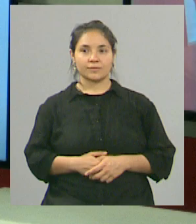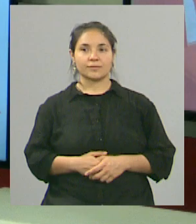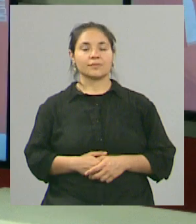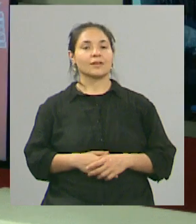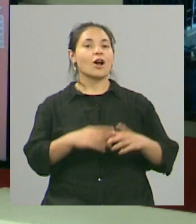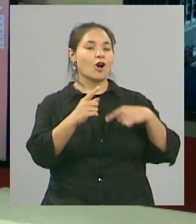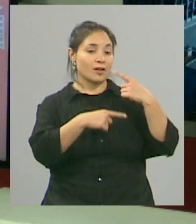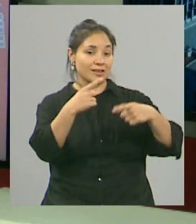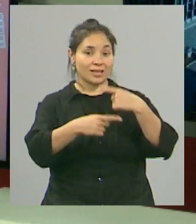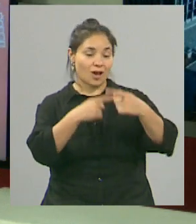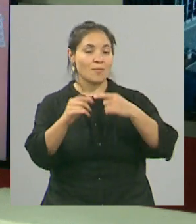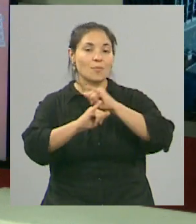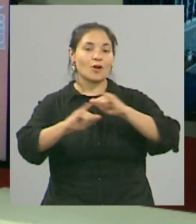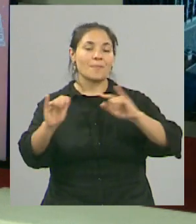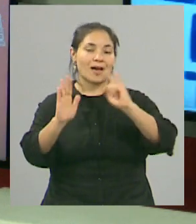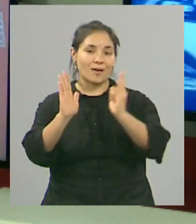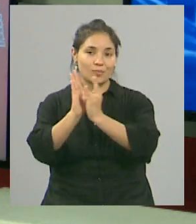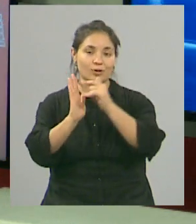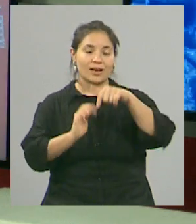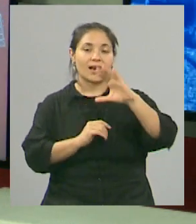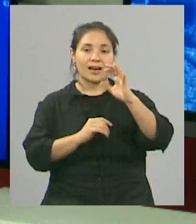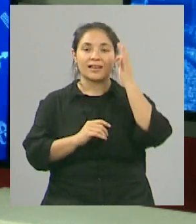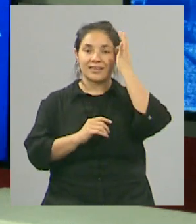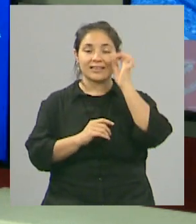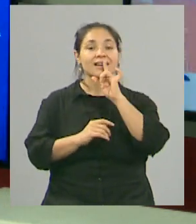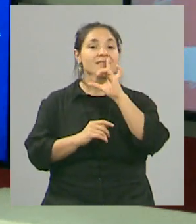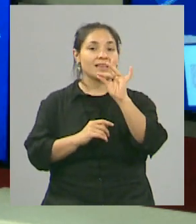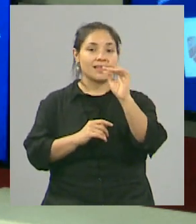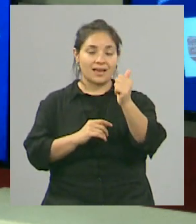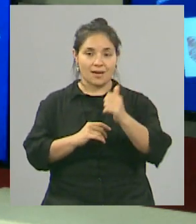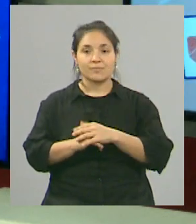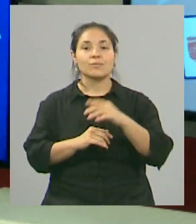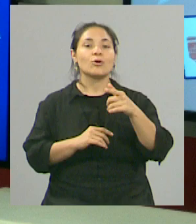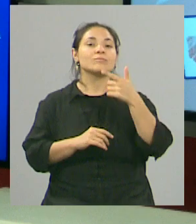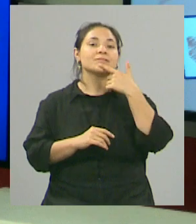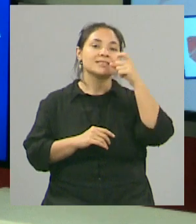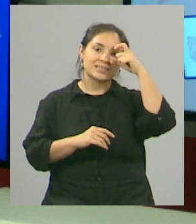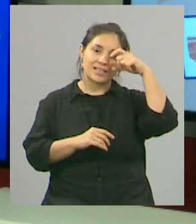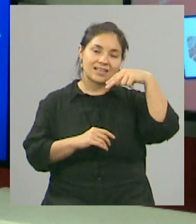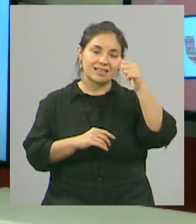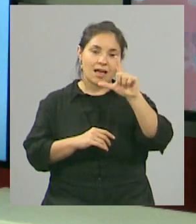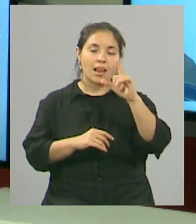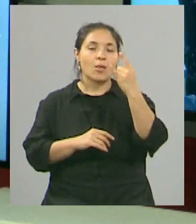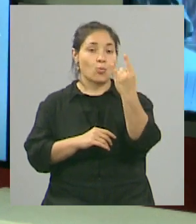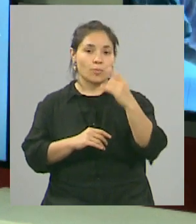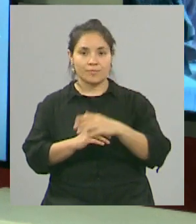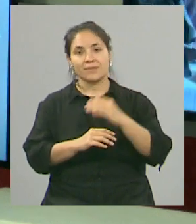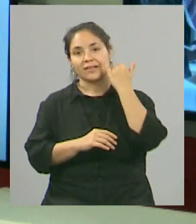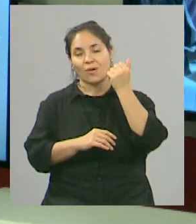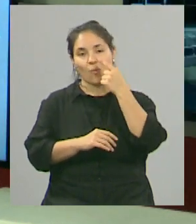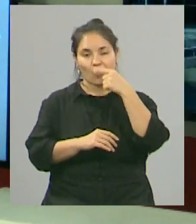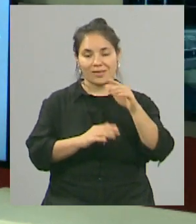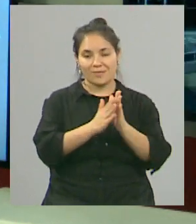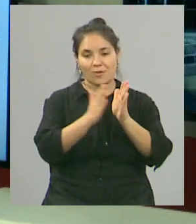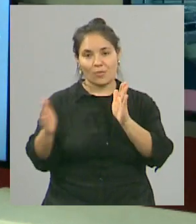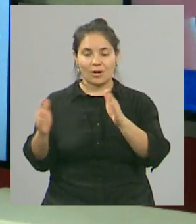Y seguimos en Apuntes, acá en el canal 30 de la TDA, por Señal U y por supuesto ya en el último bloque, porque vamos a hablar de